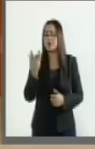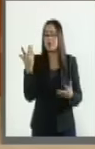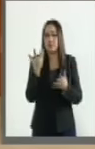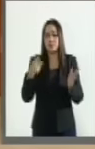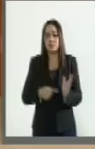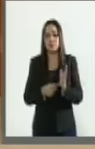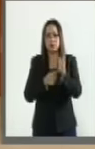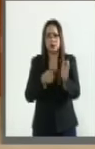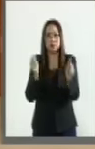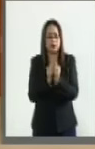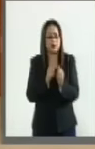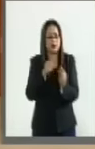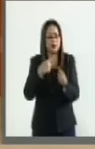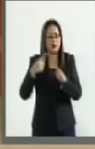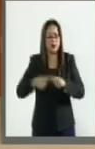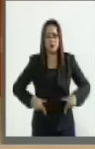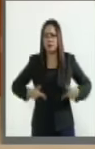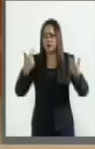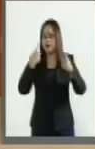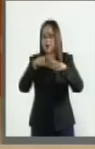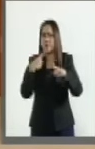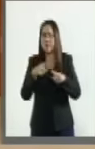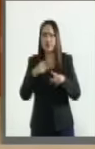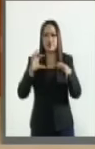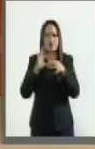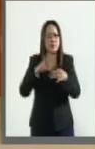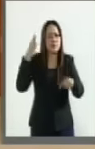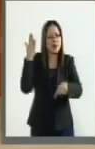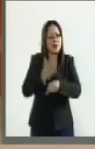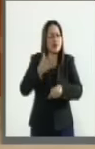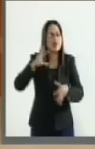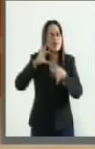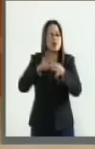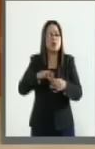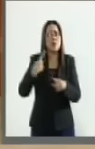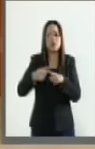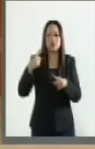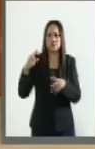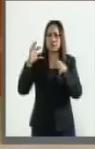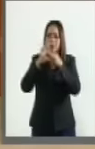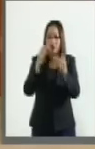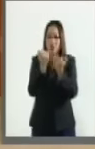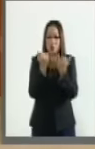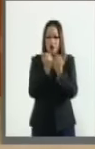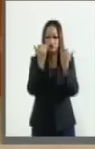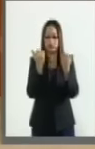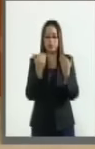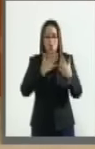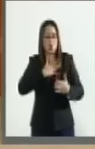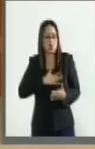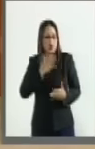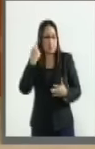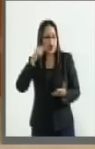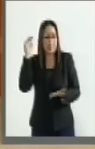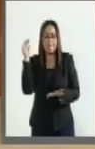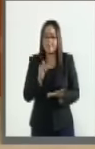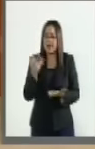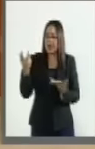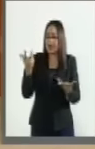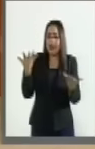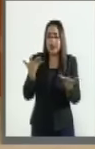con armas con mayor capacidad de daño, la penalización correctiva debe ser proporcionalmente justa para disminuir su uso. Esto